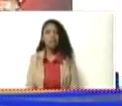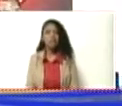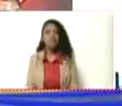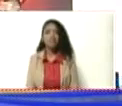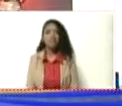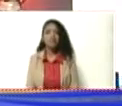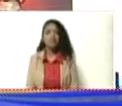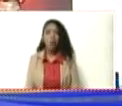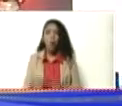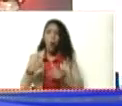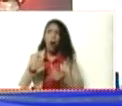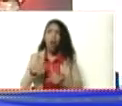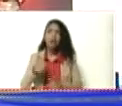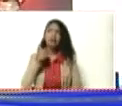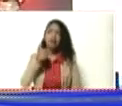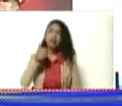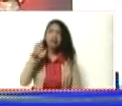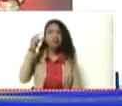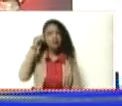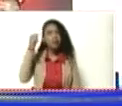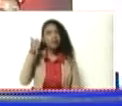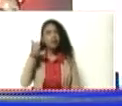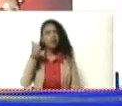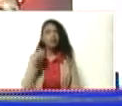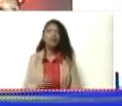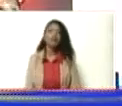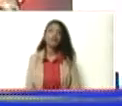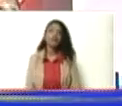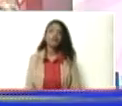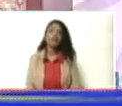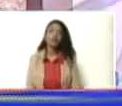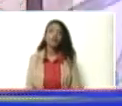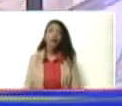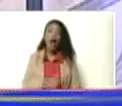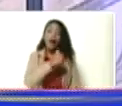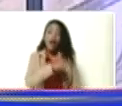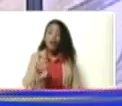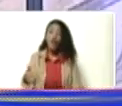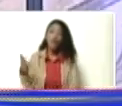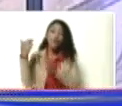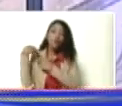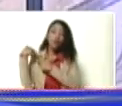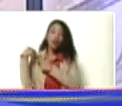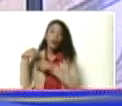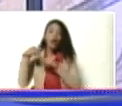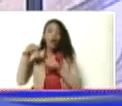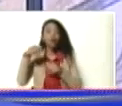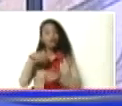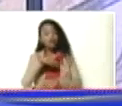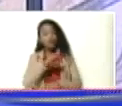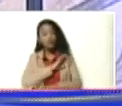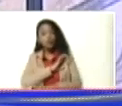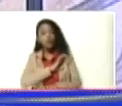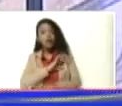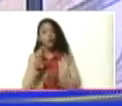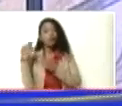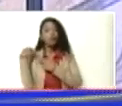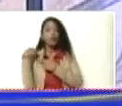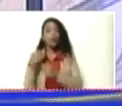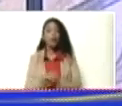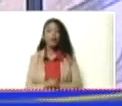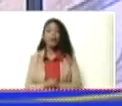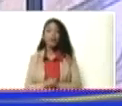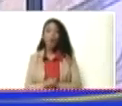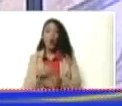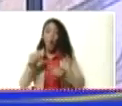Buen día. Cada quien debe ocuparse de sus asuntos. Hoy Joe Biden habló de los asuntos de Estados